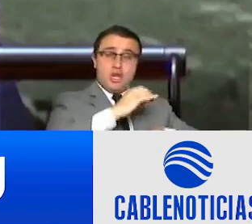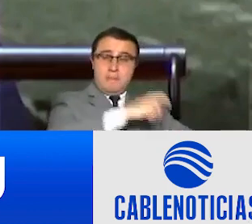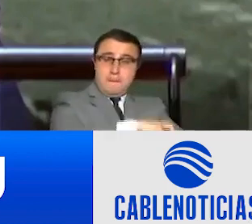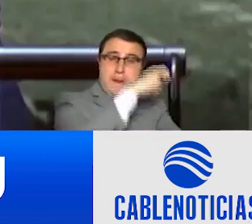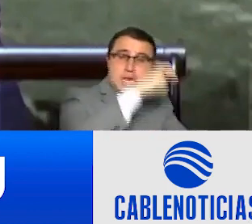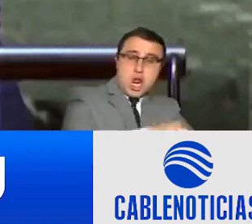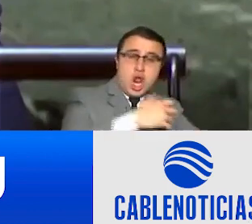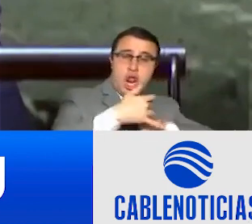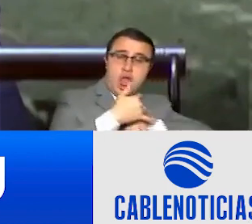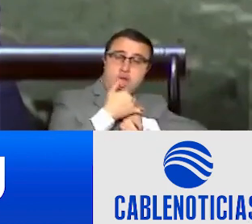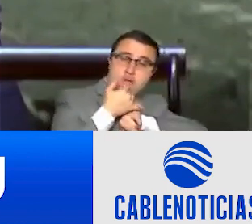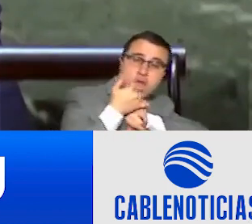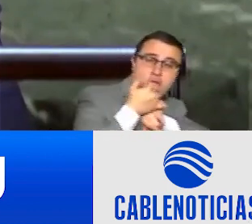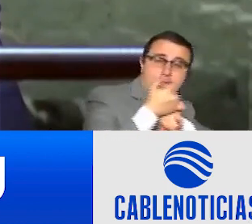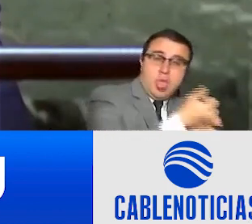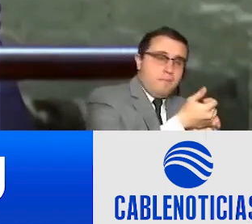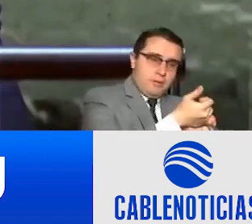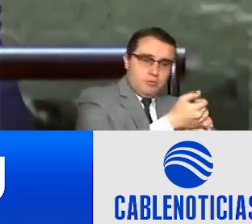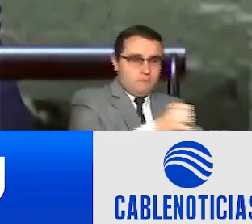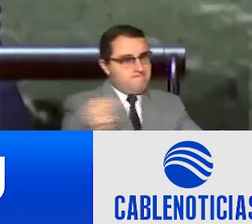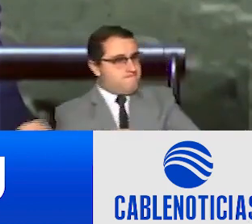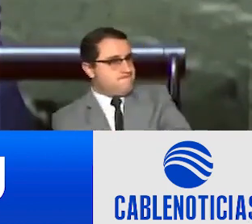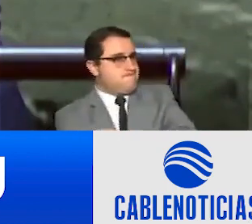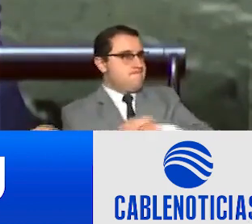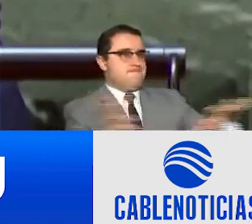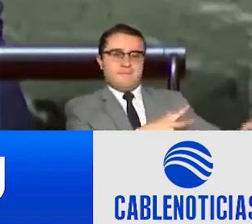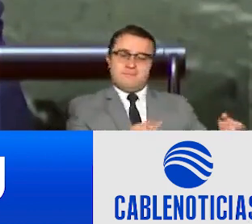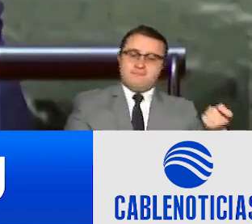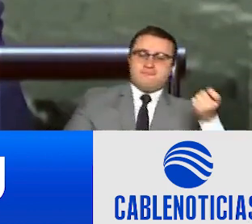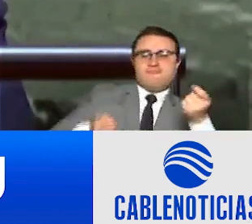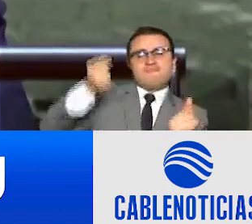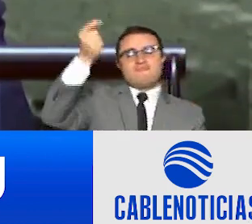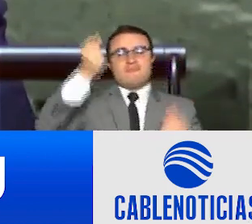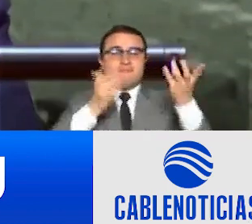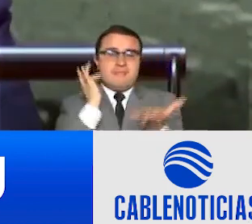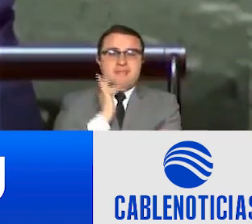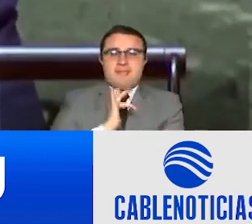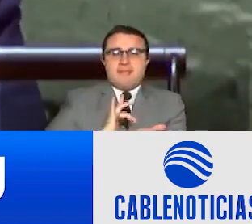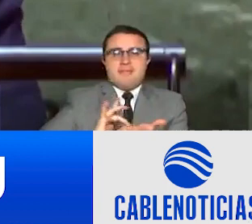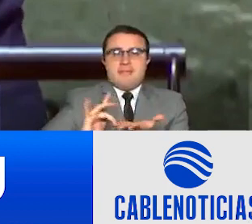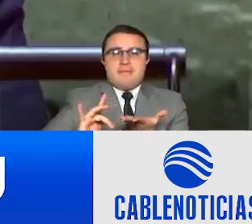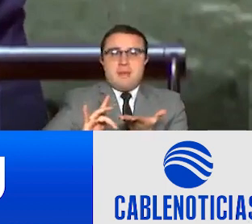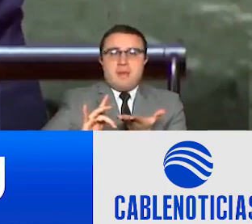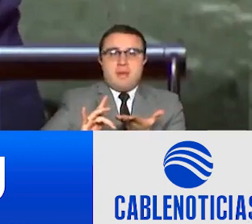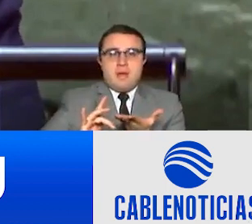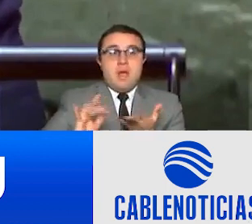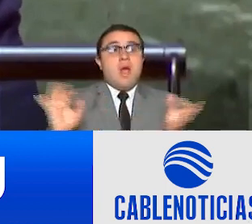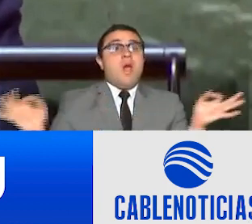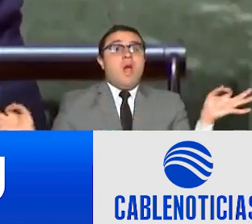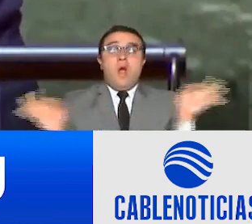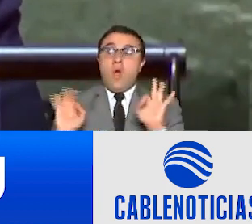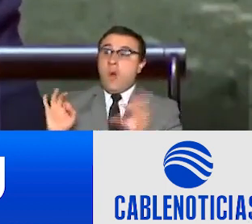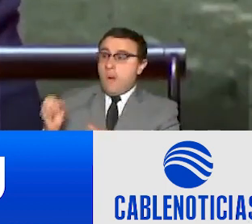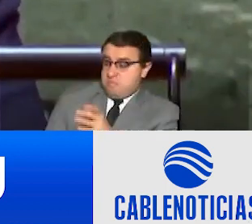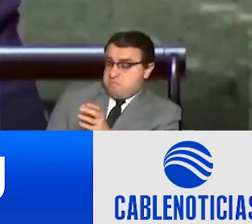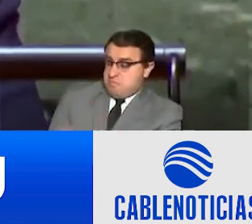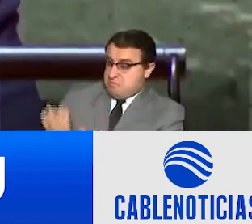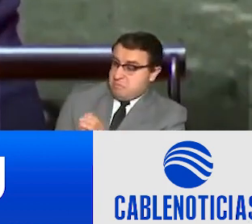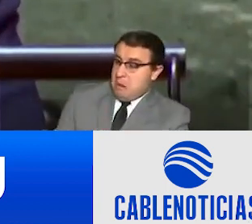descarbonizadas, sin petróleo, sin carbón, quién sabe, sin acumulación del